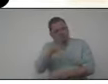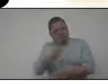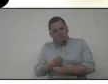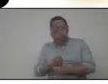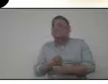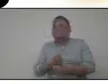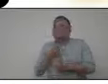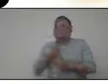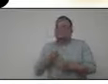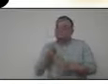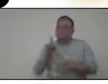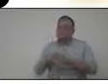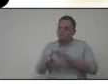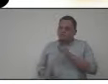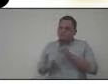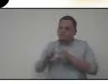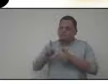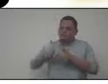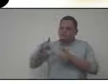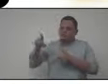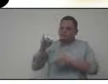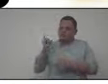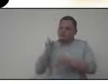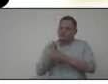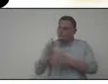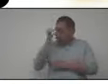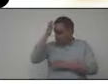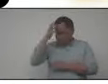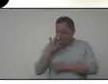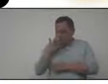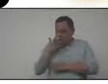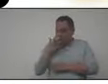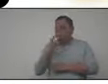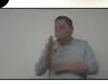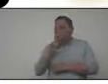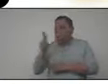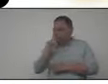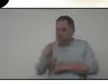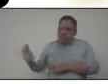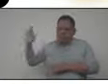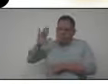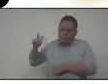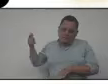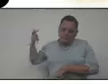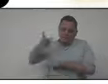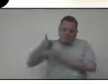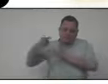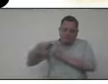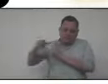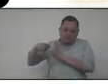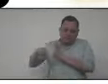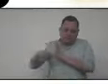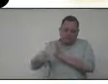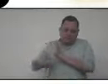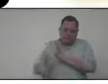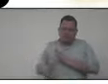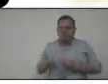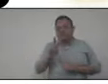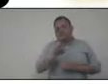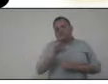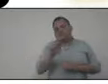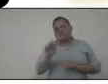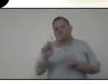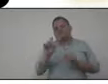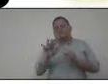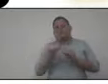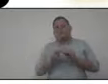de desempeño institucional. Esta evaluación nos la hacen a nivel nacional. Hoy podemos decir que estamos 7 puntos por